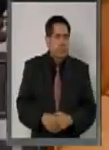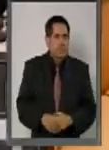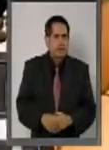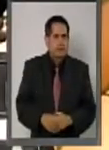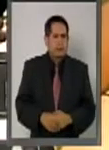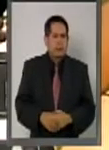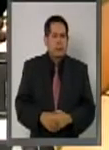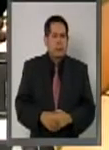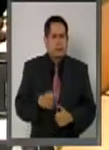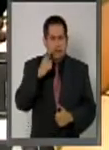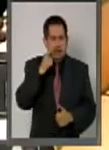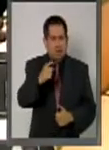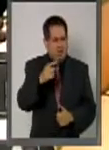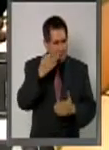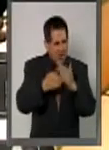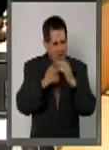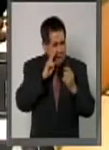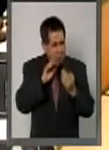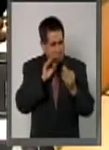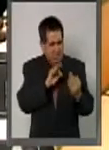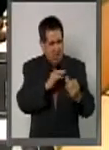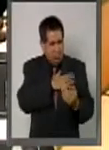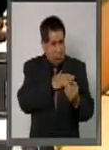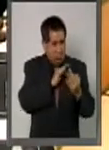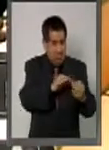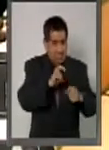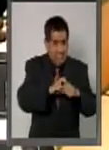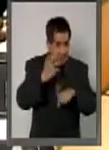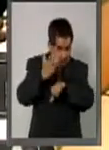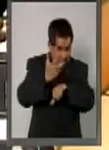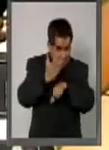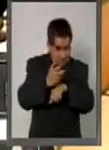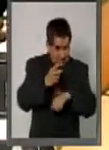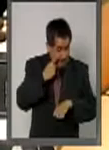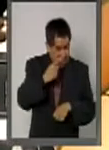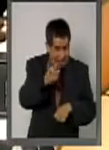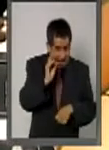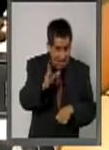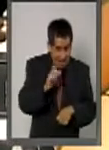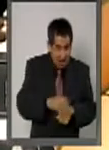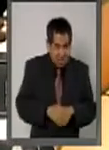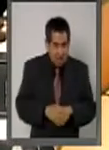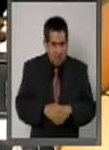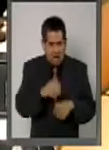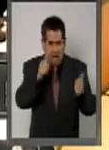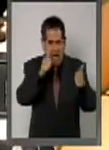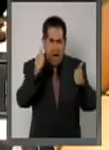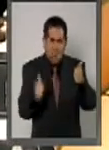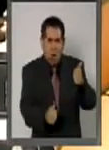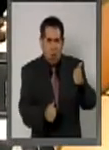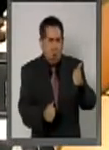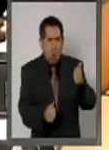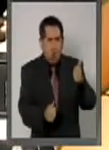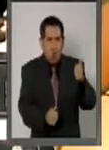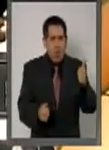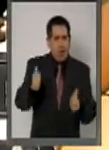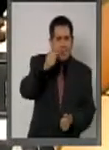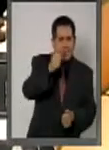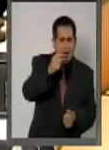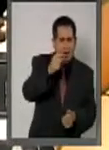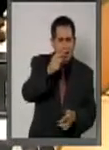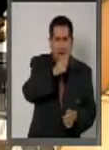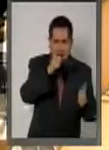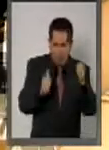¿no han visto una comparecencia de un senador americano? Lo tienen abajo, no arriba,